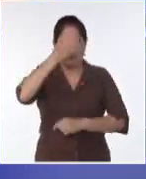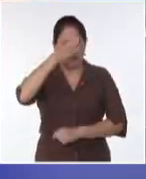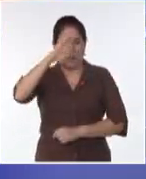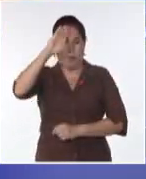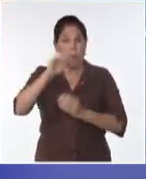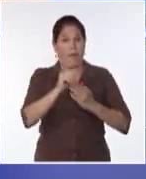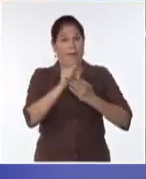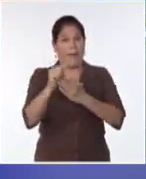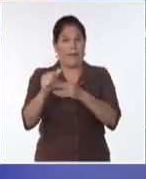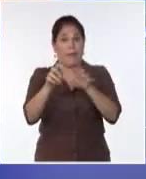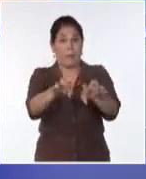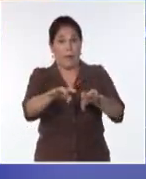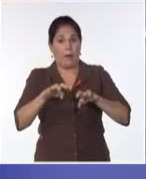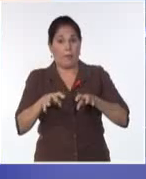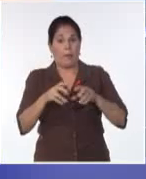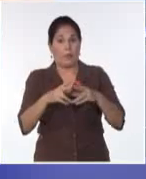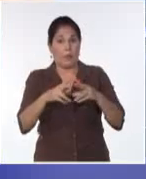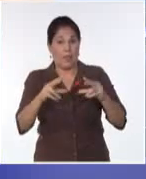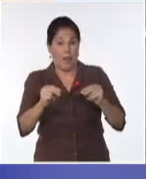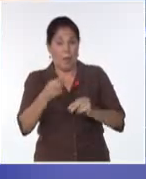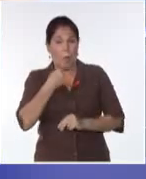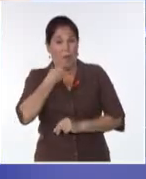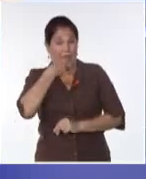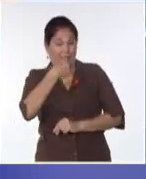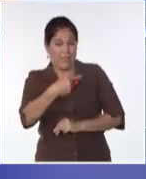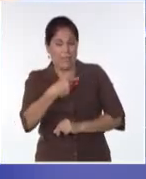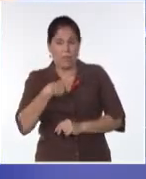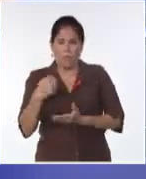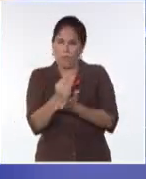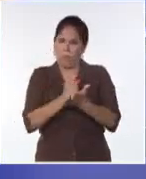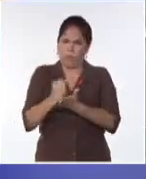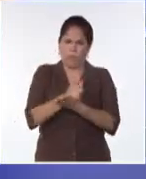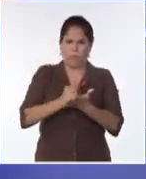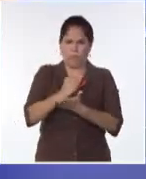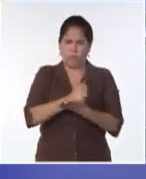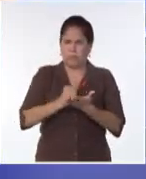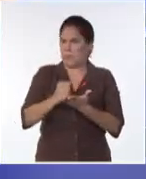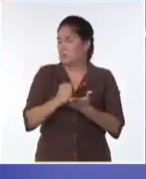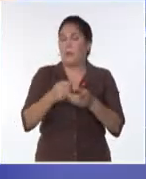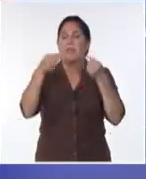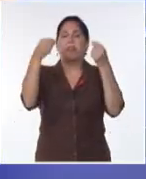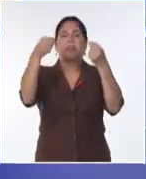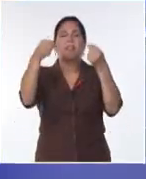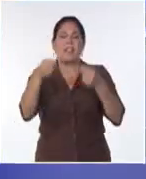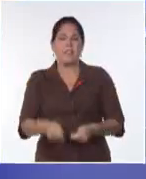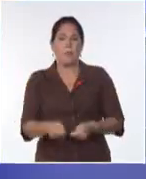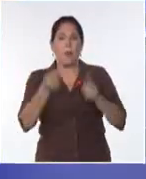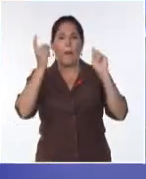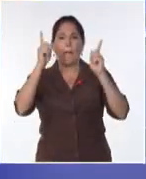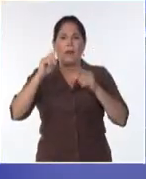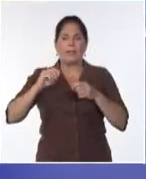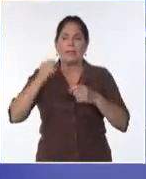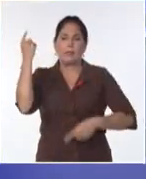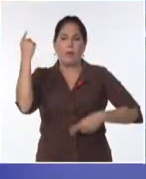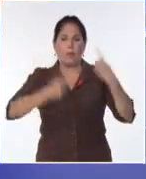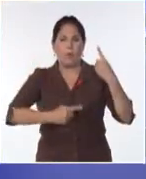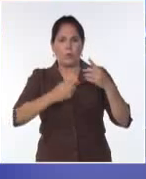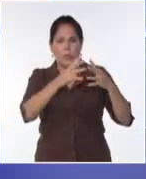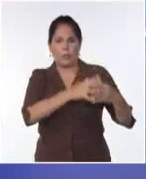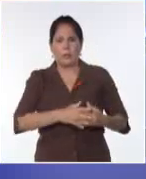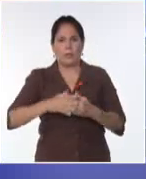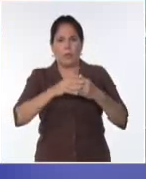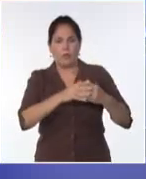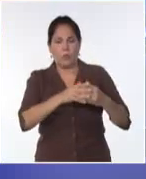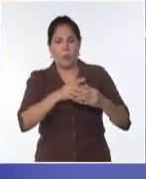del Parlamento nicaragüense manifestó su indignación por las arbitrarias decisiones y la política hostil del imperialismo